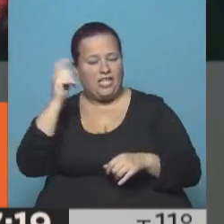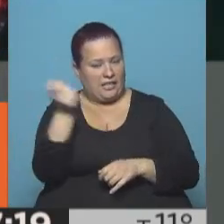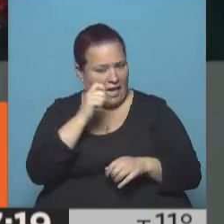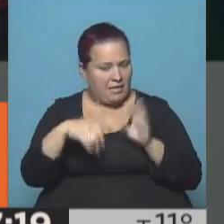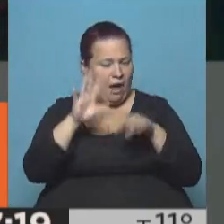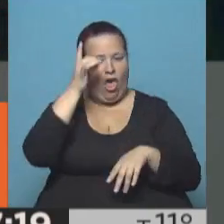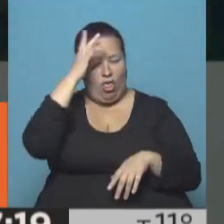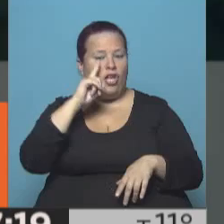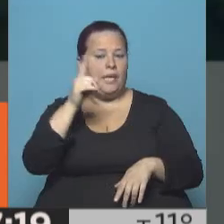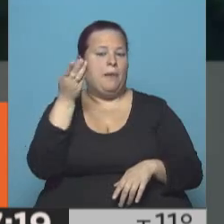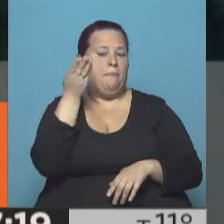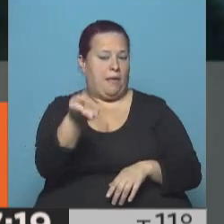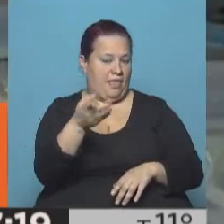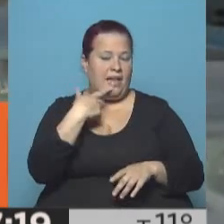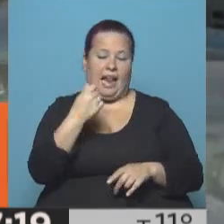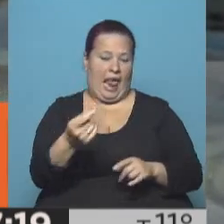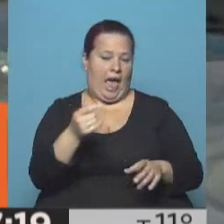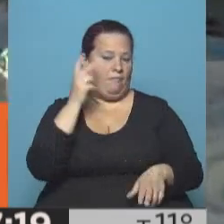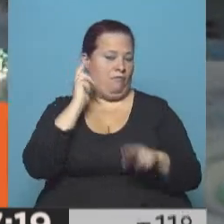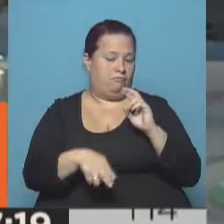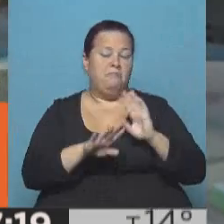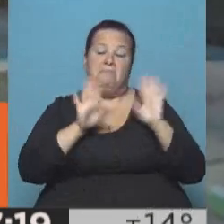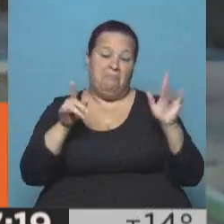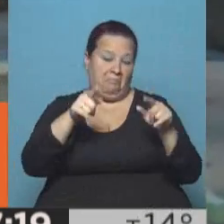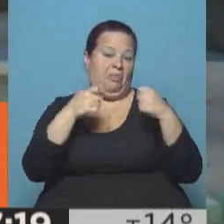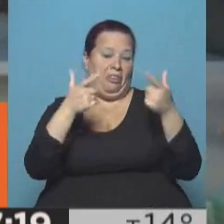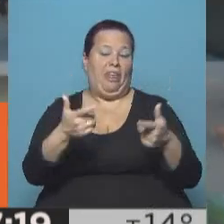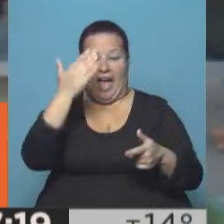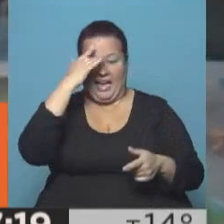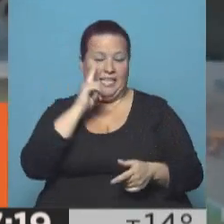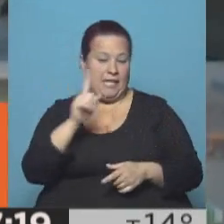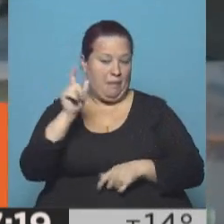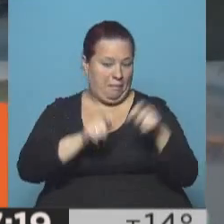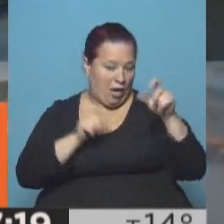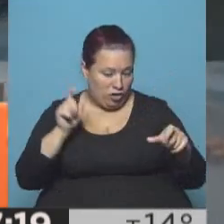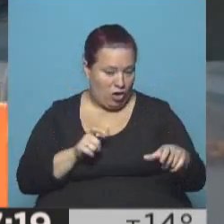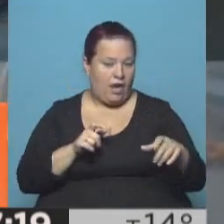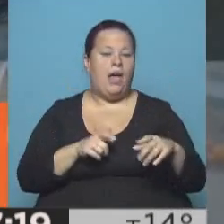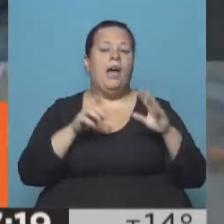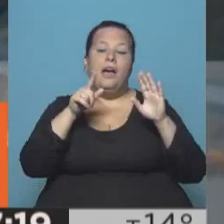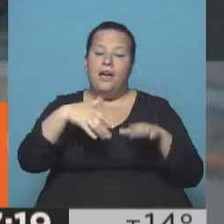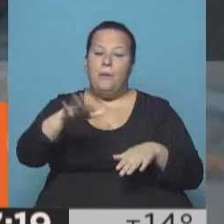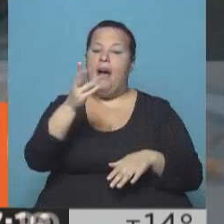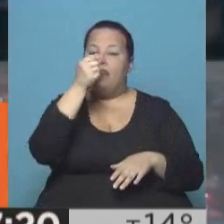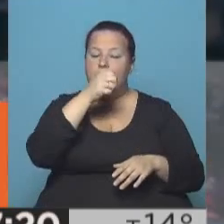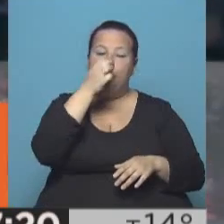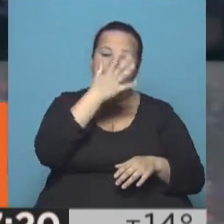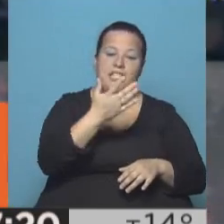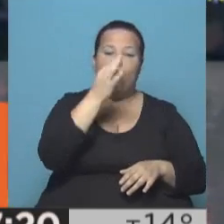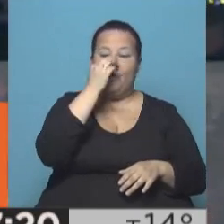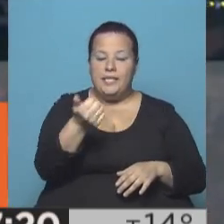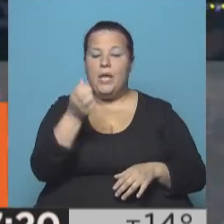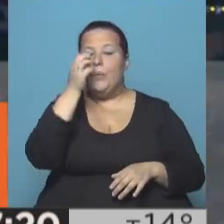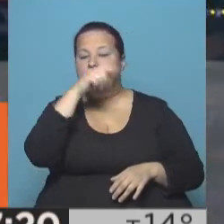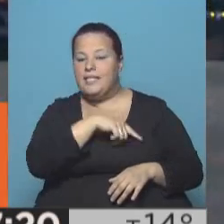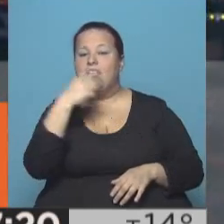Tenis. Son 12.000 lo que exige como capacidad. Bueno, en este caso entran 15.000 personas. Será, recordemos, el fin de semana del 25, 26